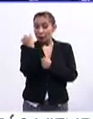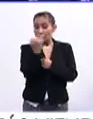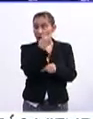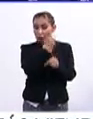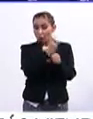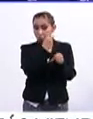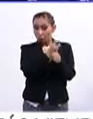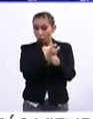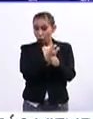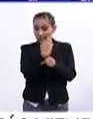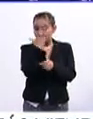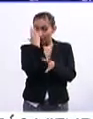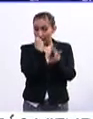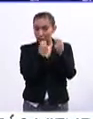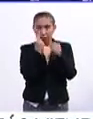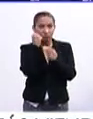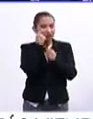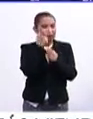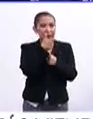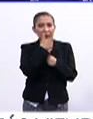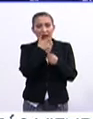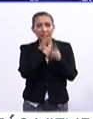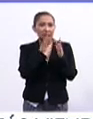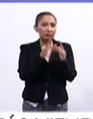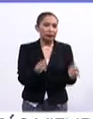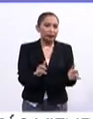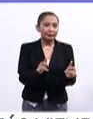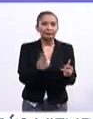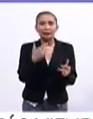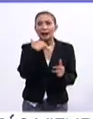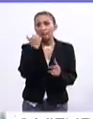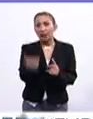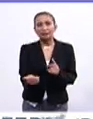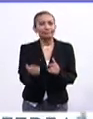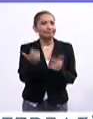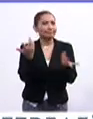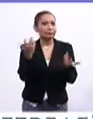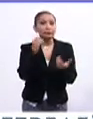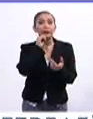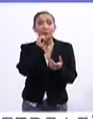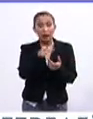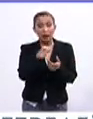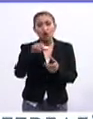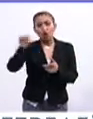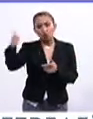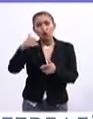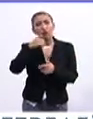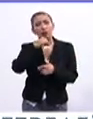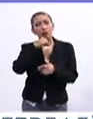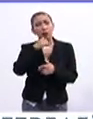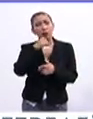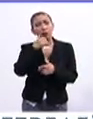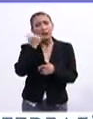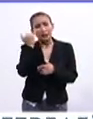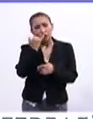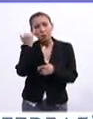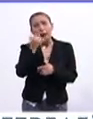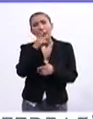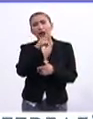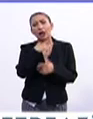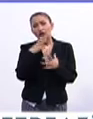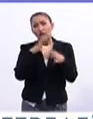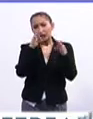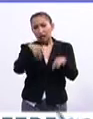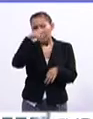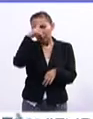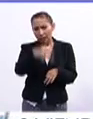idioma, sea inglés, francés, alemán, inclusive idiomas y lenguas